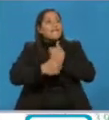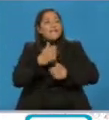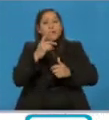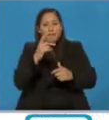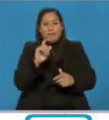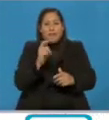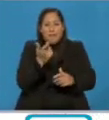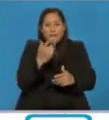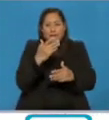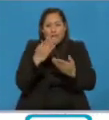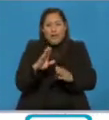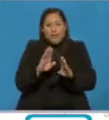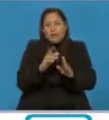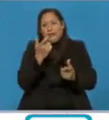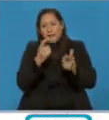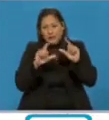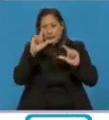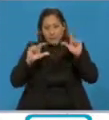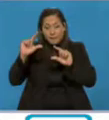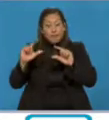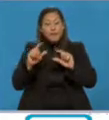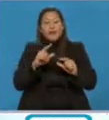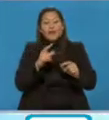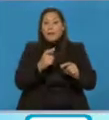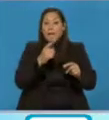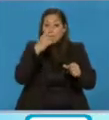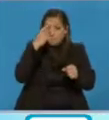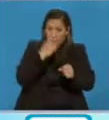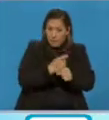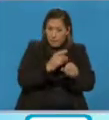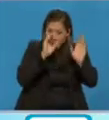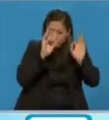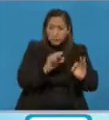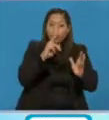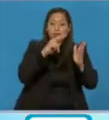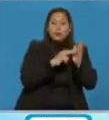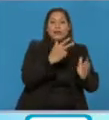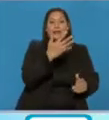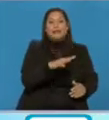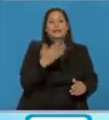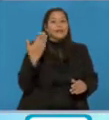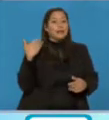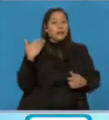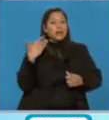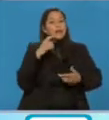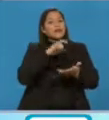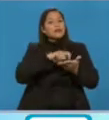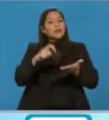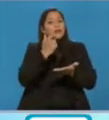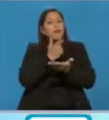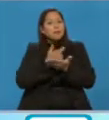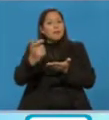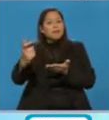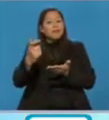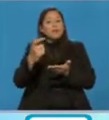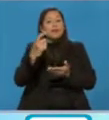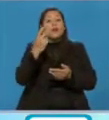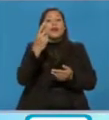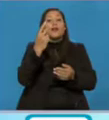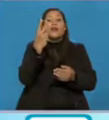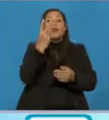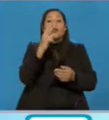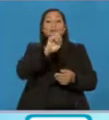que se hizo con Bitcoin fue en el 2010, que es realmente muy poco tiempo, y se compraron 2